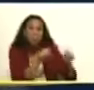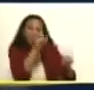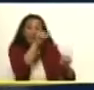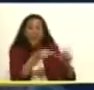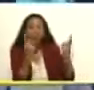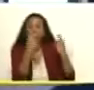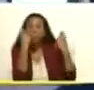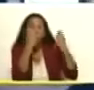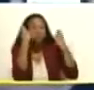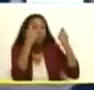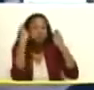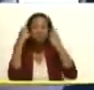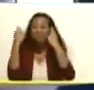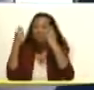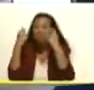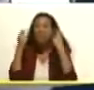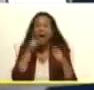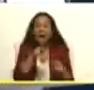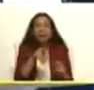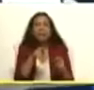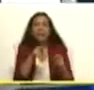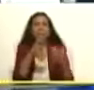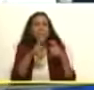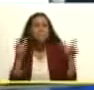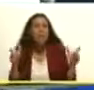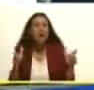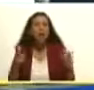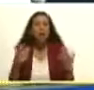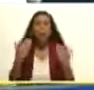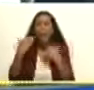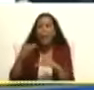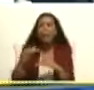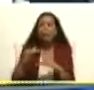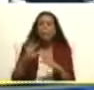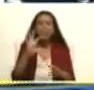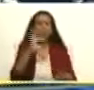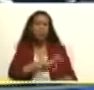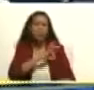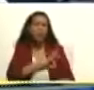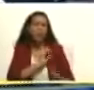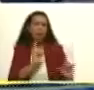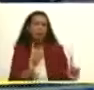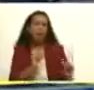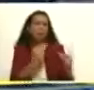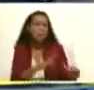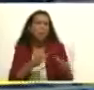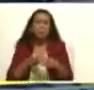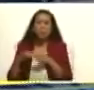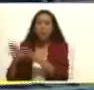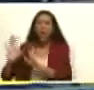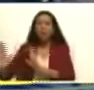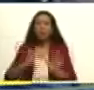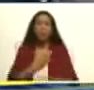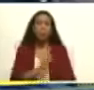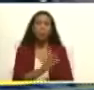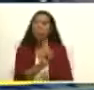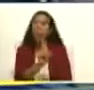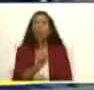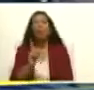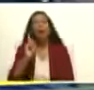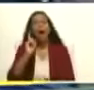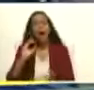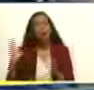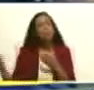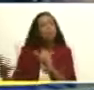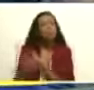esta campaña es una campaña que ha ido más allá de los movimientos, de los partidos. Aparte de los movimientos sociales, presidente, quiero saludar